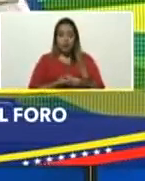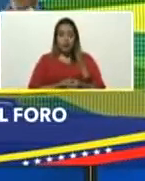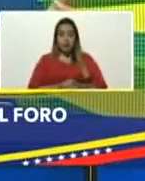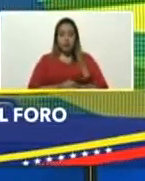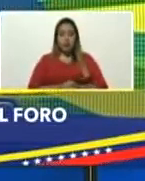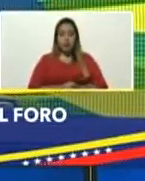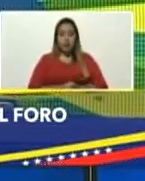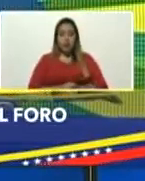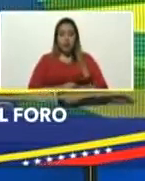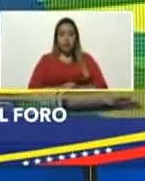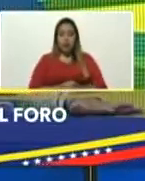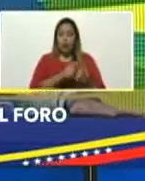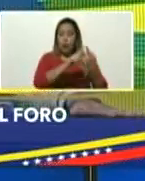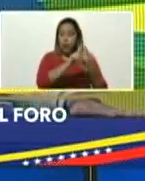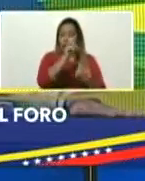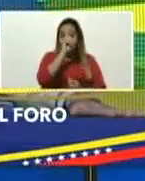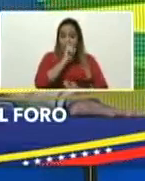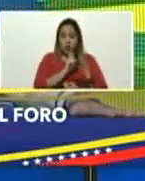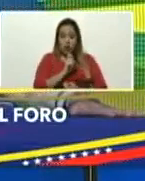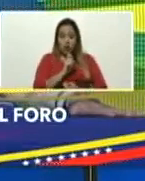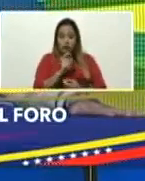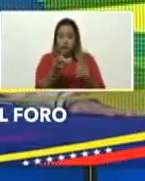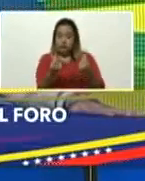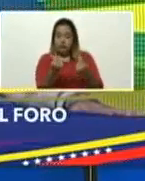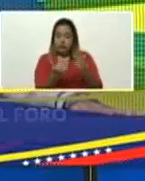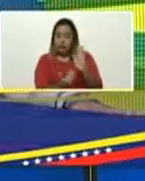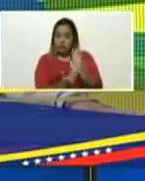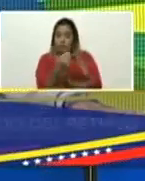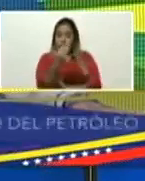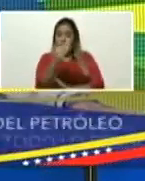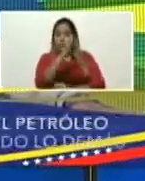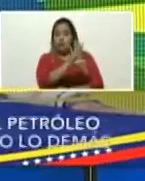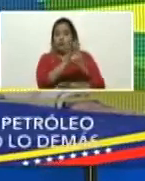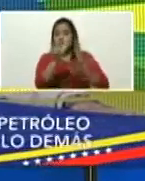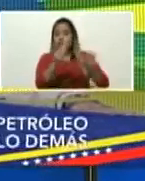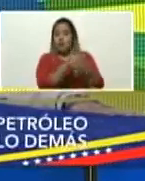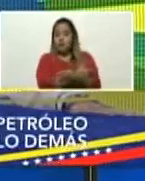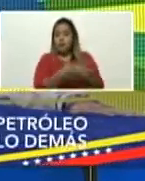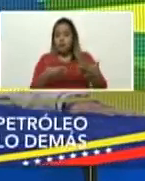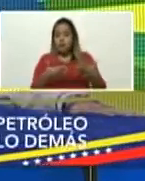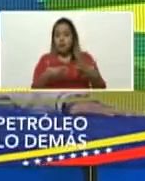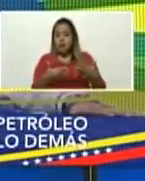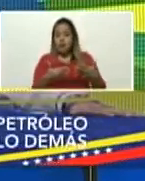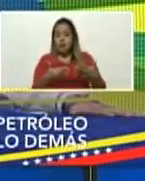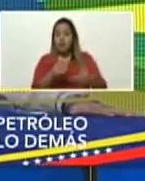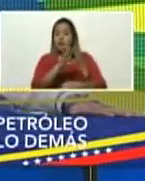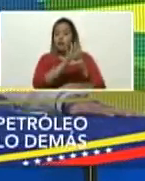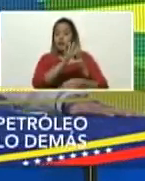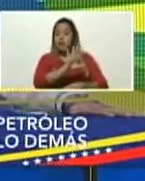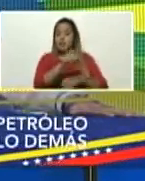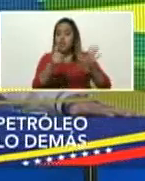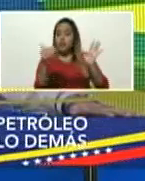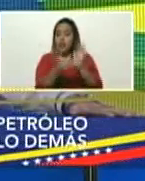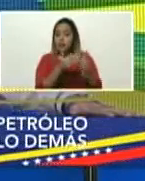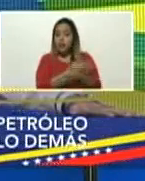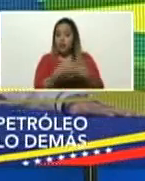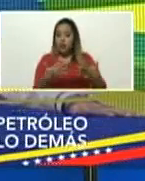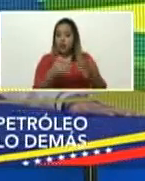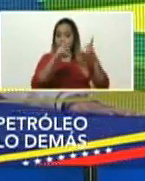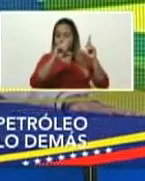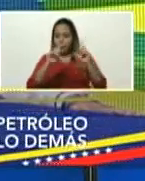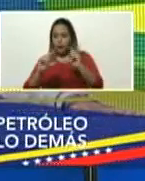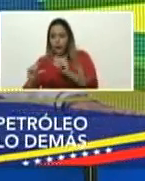de un año de ingresos de 56 mil millones de dólares a ingresos de